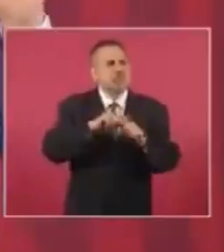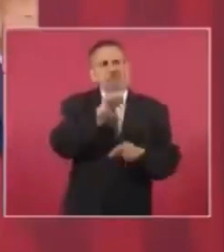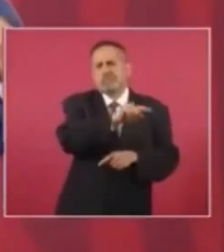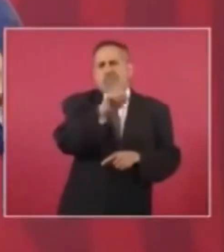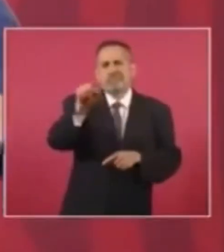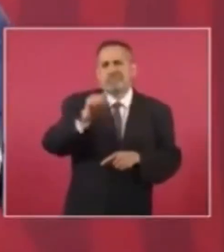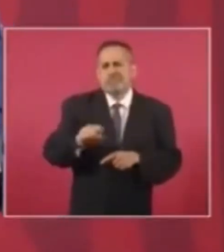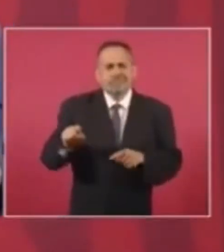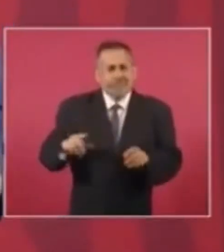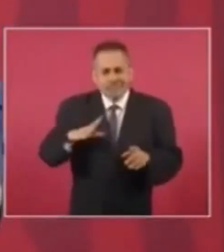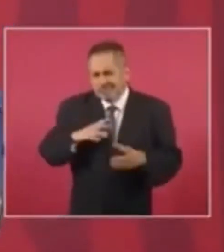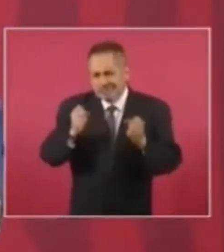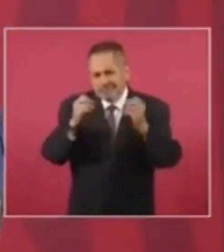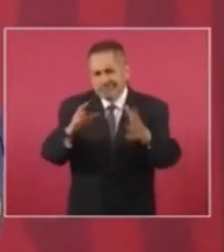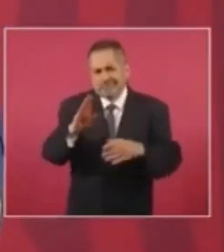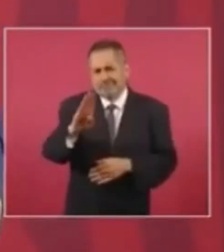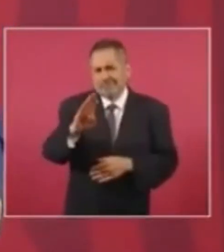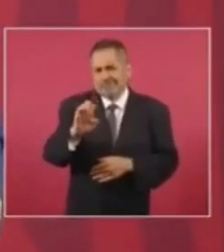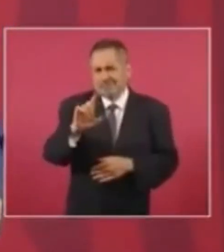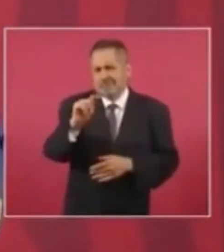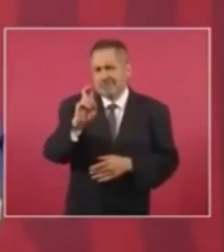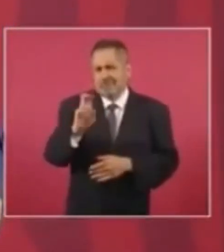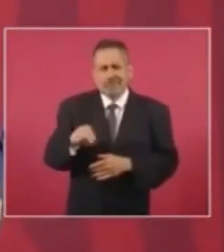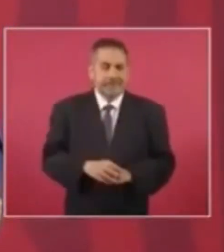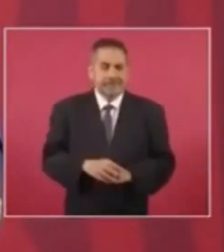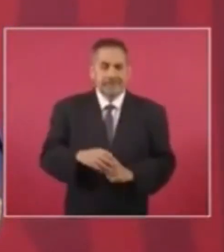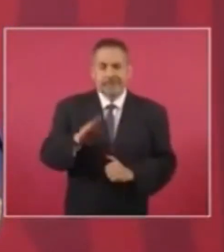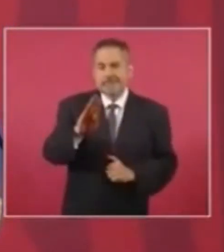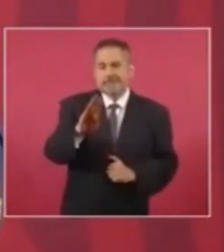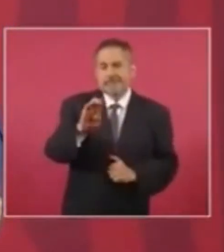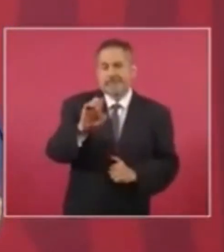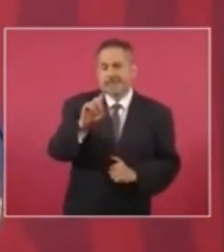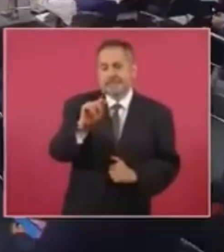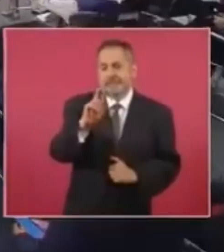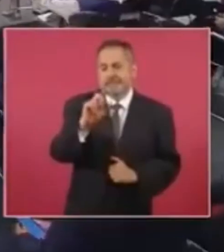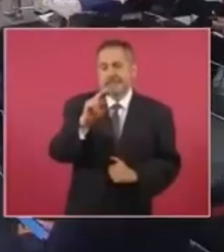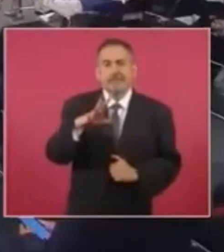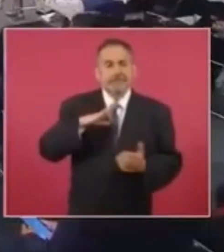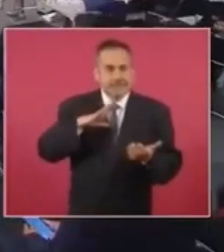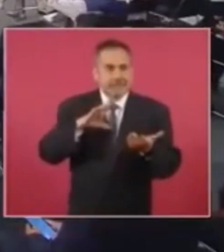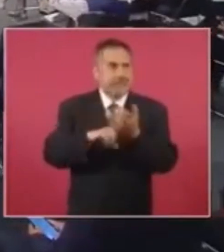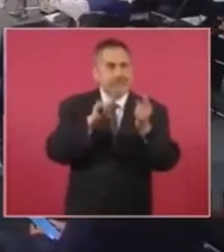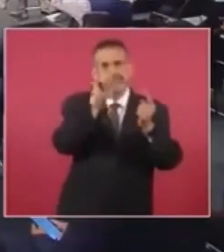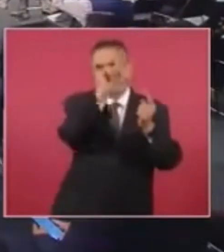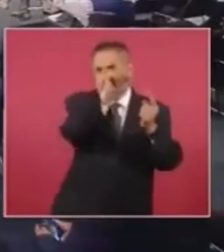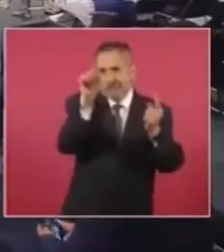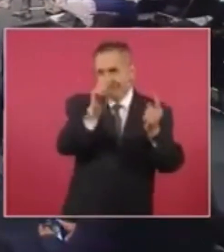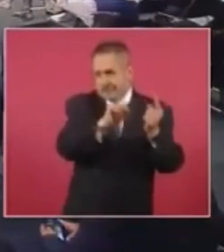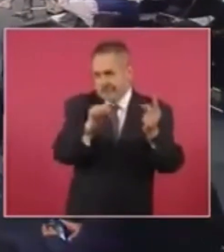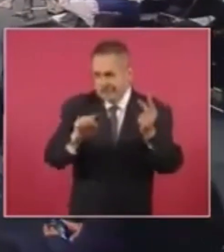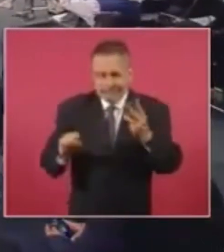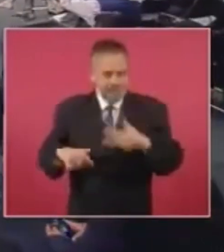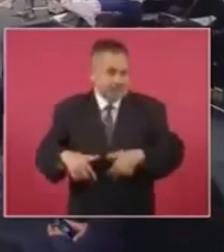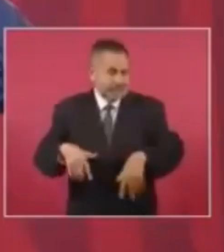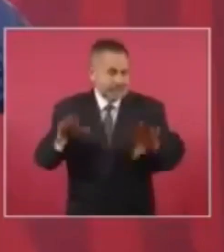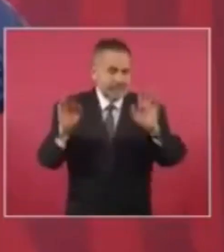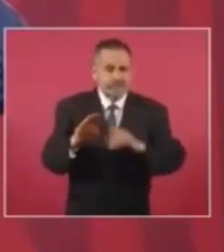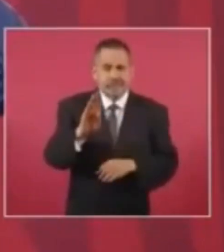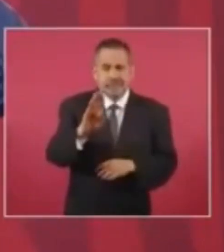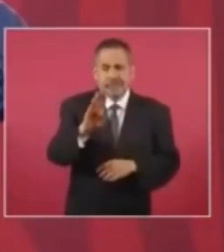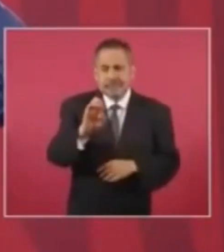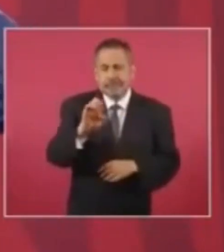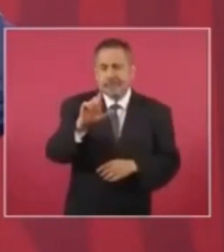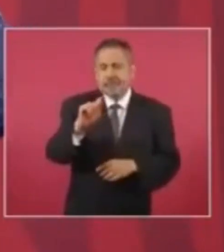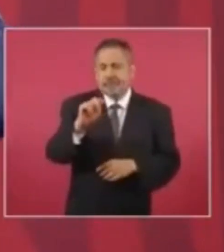perrón. ¡Un, dos, tres! Invéntese algo, cabrones. No sean pinches copiones. Y